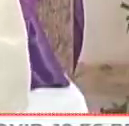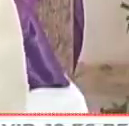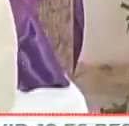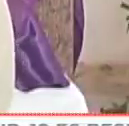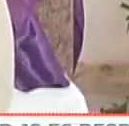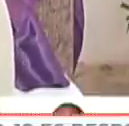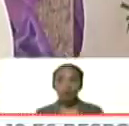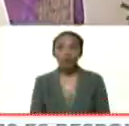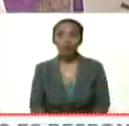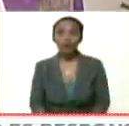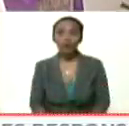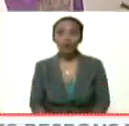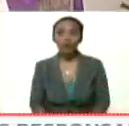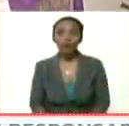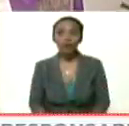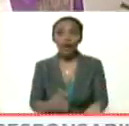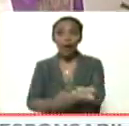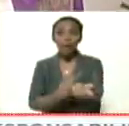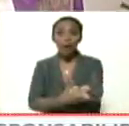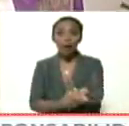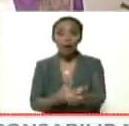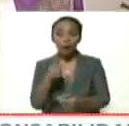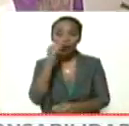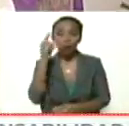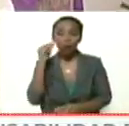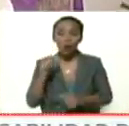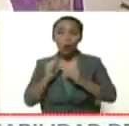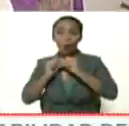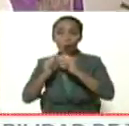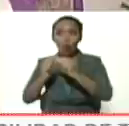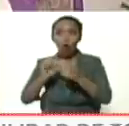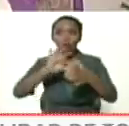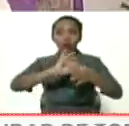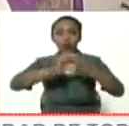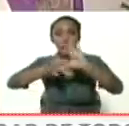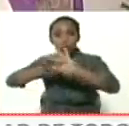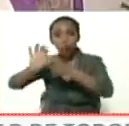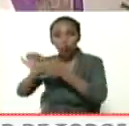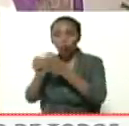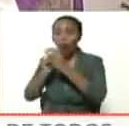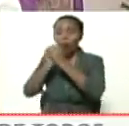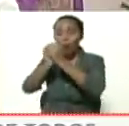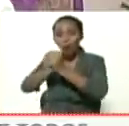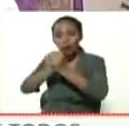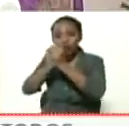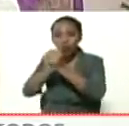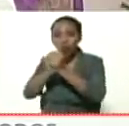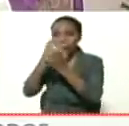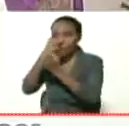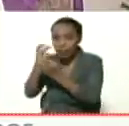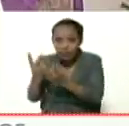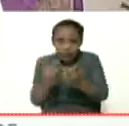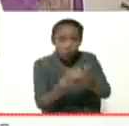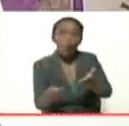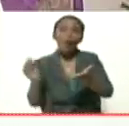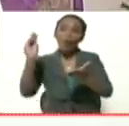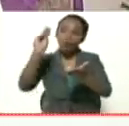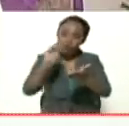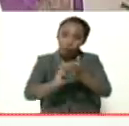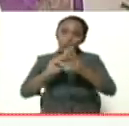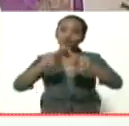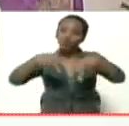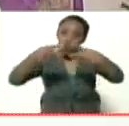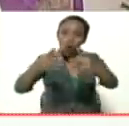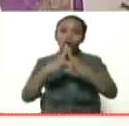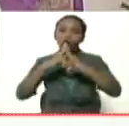Hermanas y hermanos, continuamos hoy con nuestra cadena de oración, invitando de nuevo a